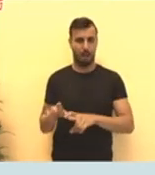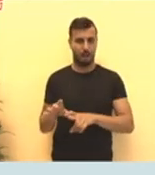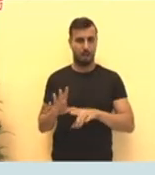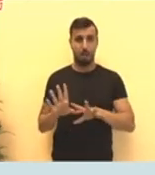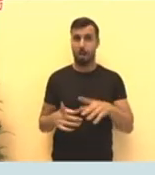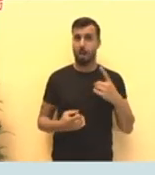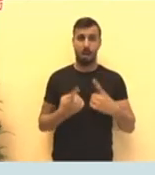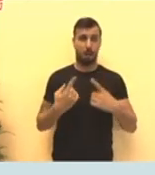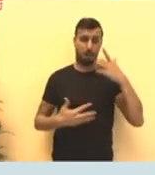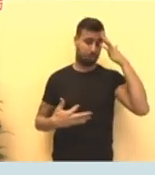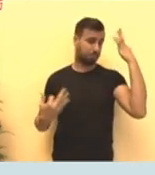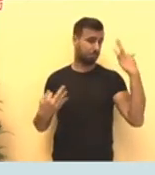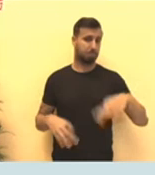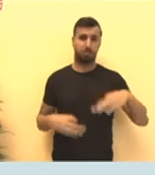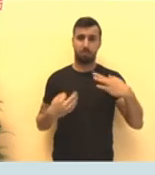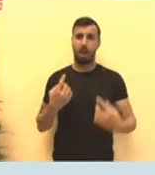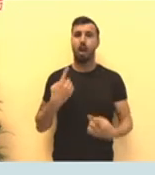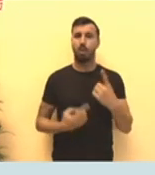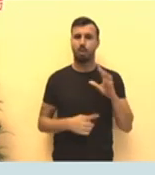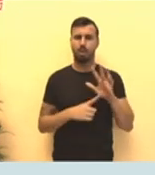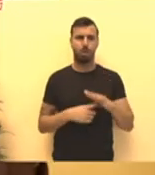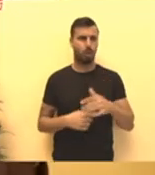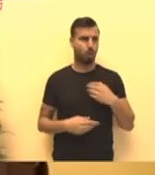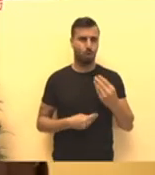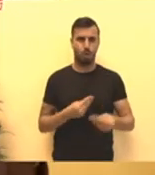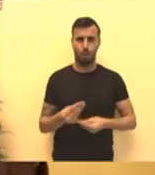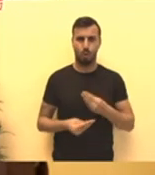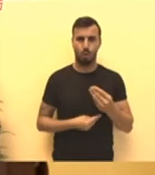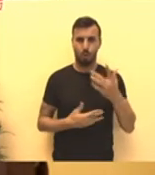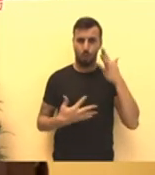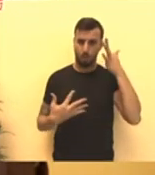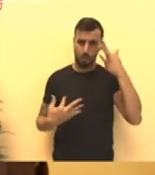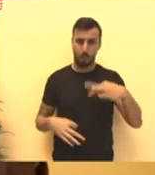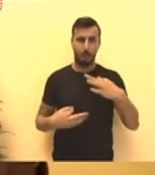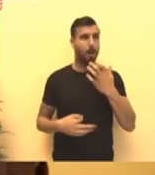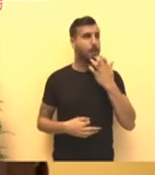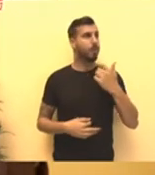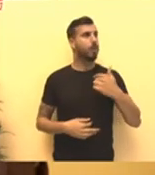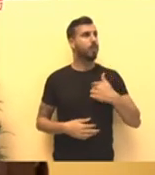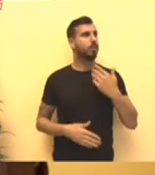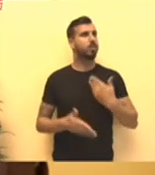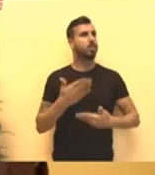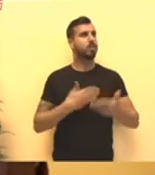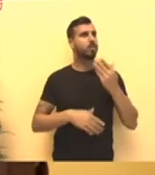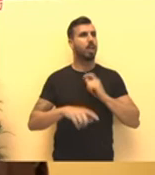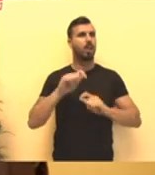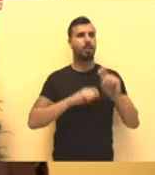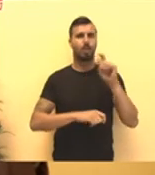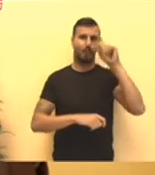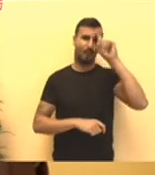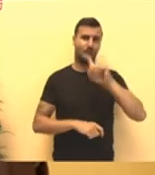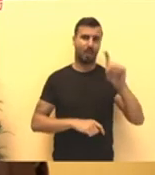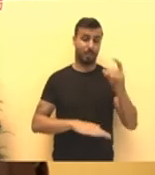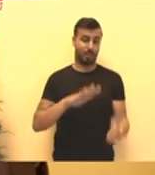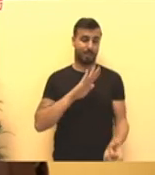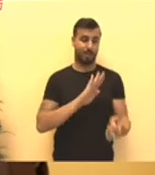de determinadas discriminaciones. Yo soy ahora mismo, bueno, llevo desde que fundé la asociación Melody